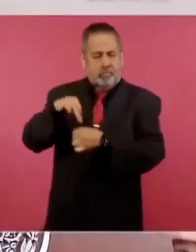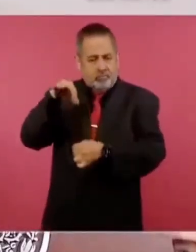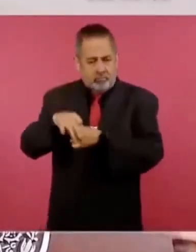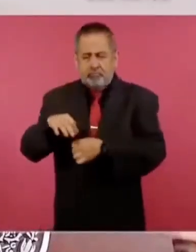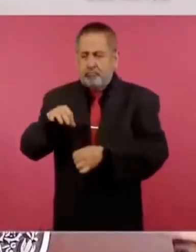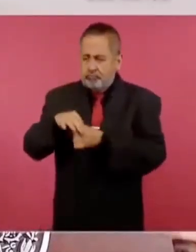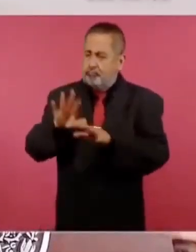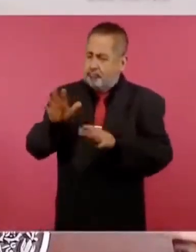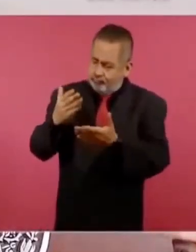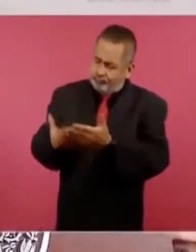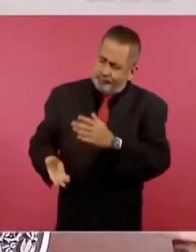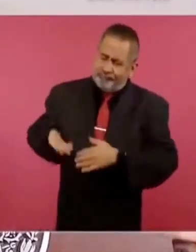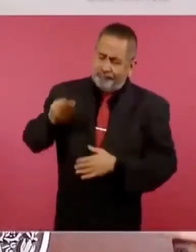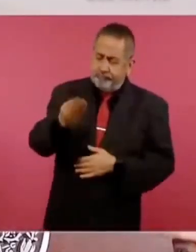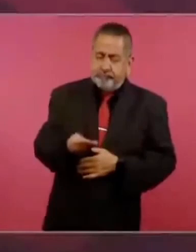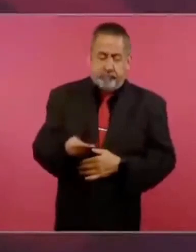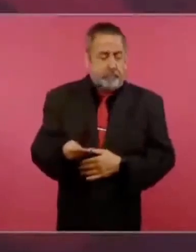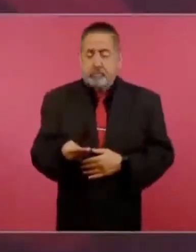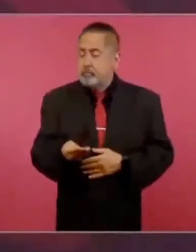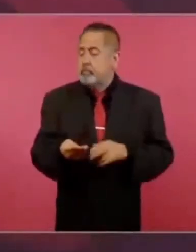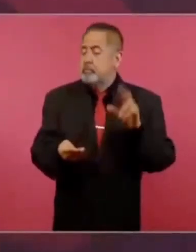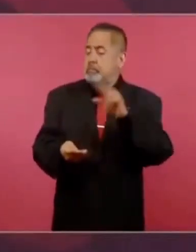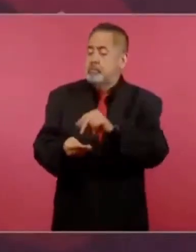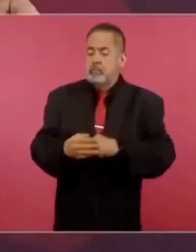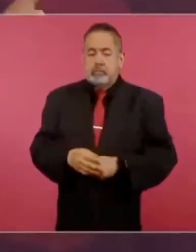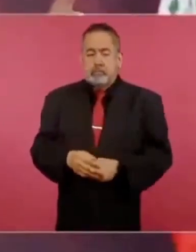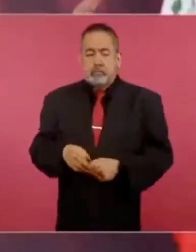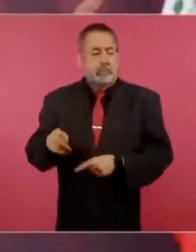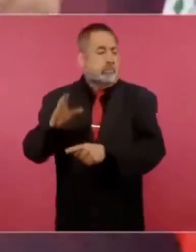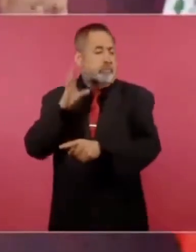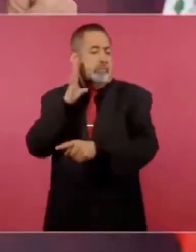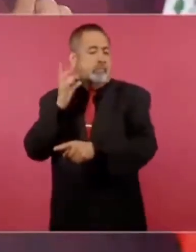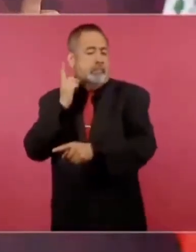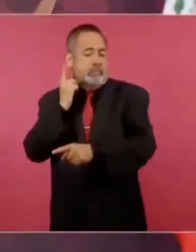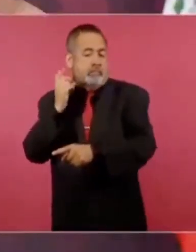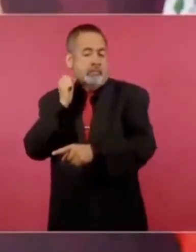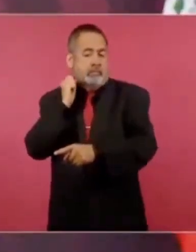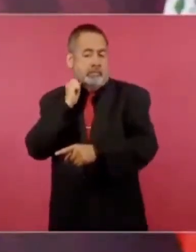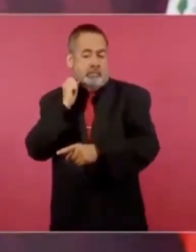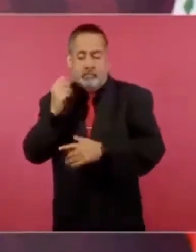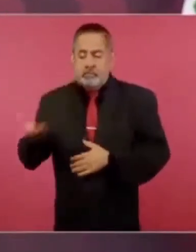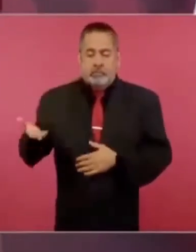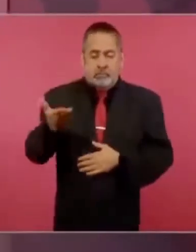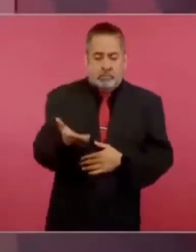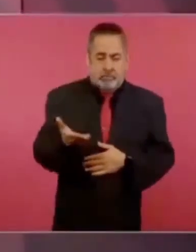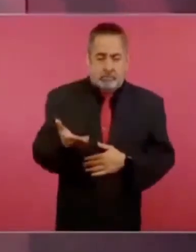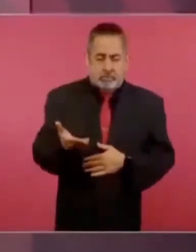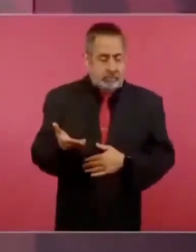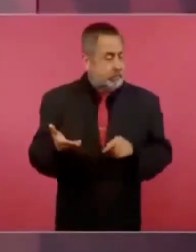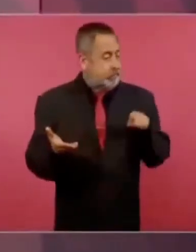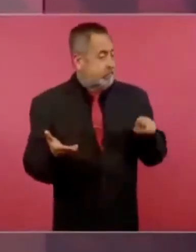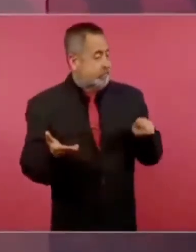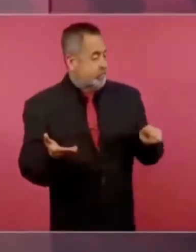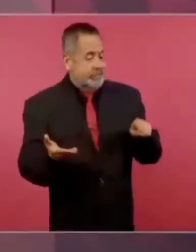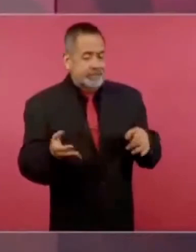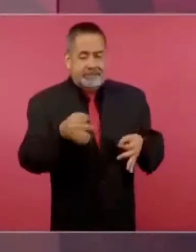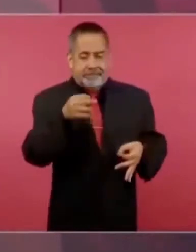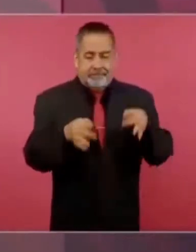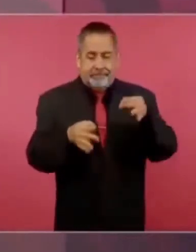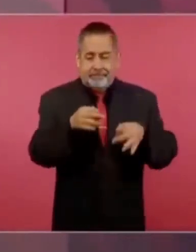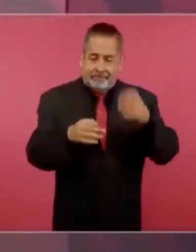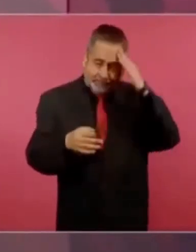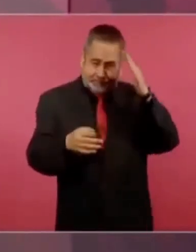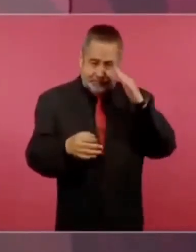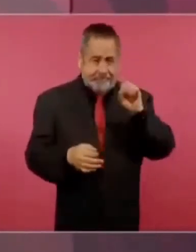legisladores en la cámara de diputados en la cámara de senadores un ministro dos ministros